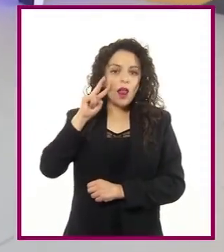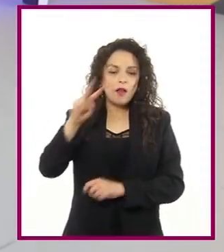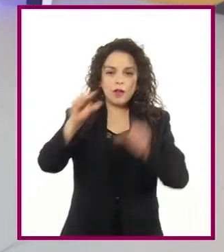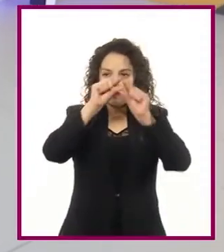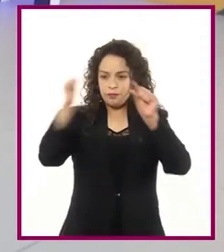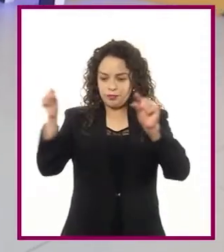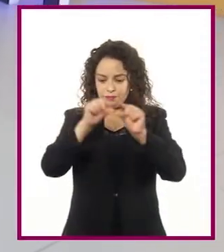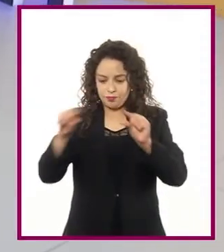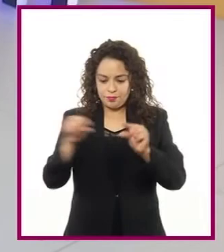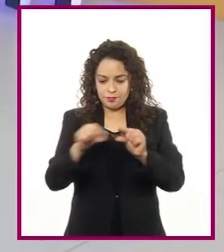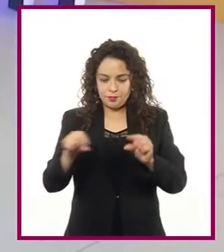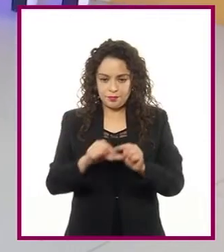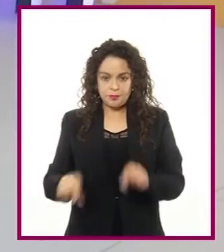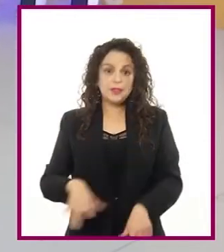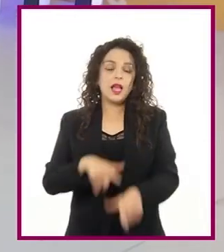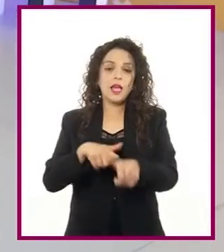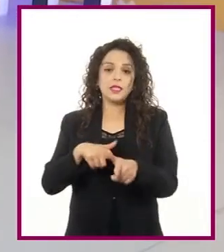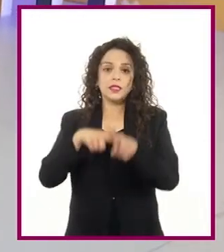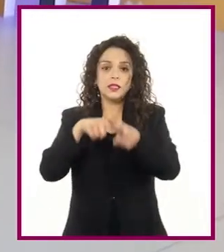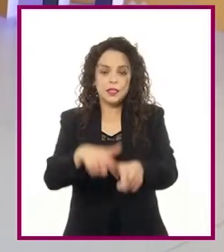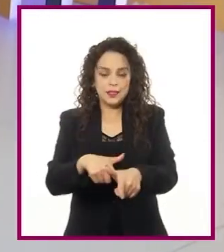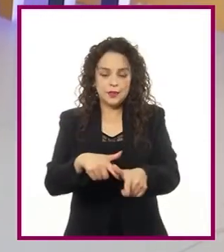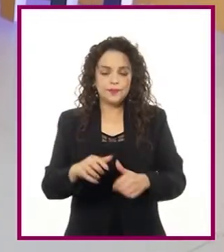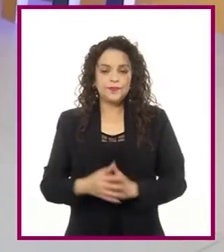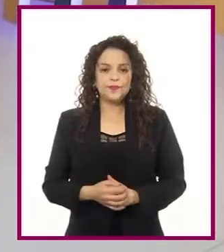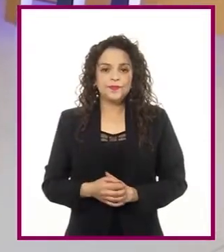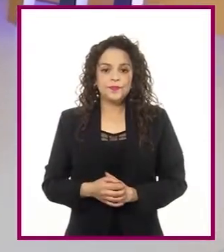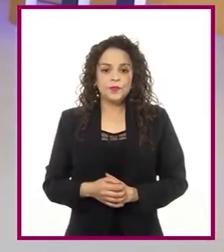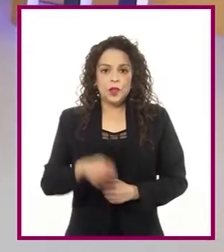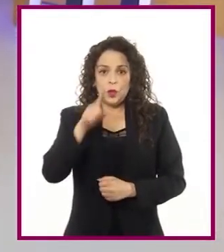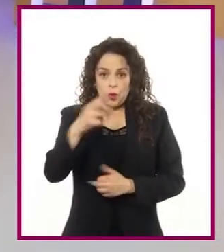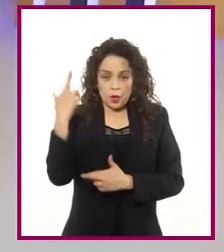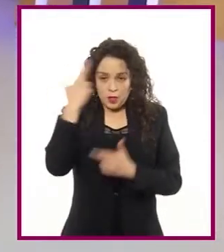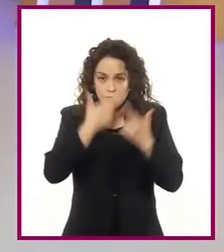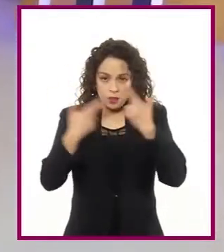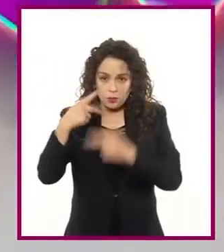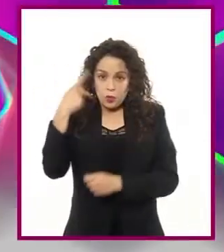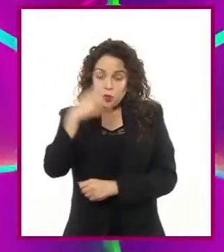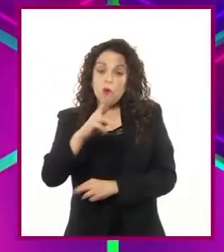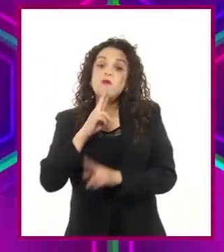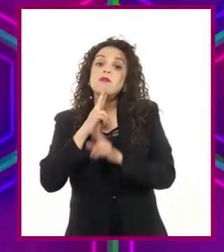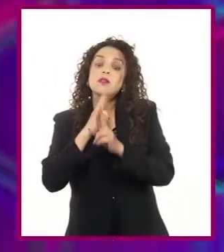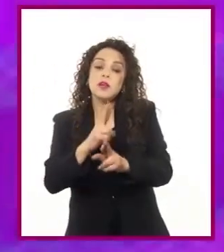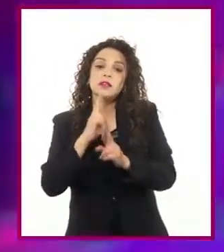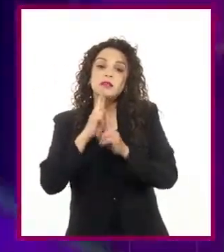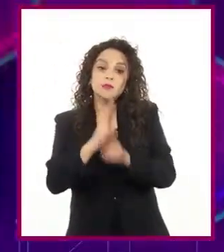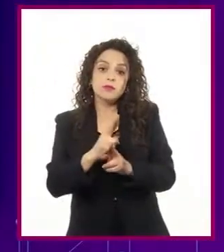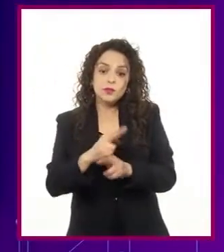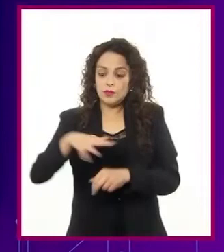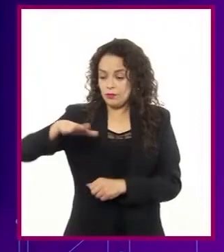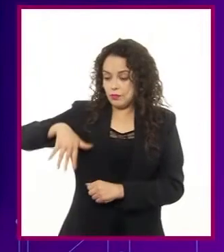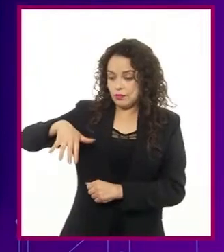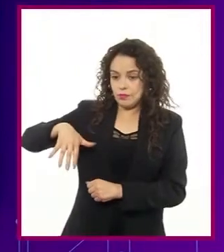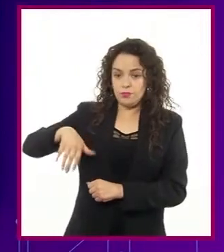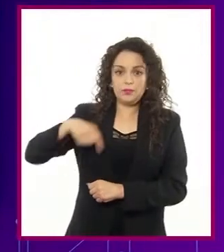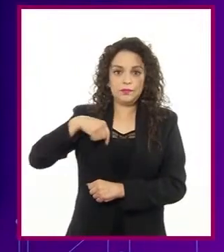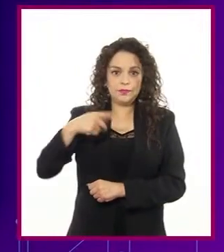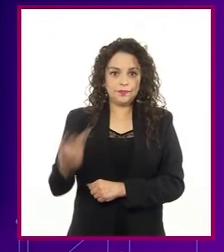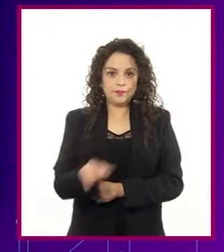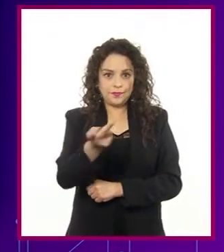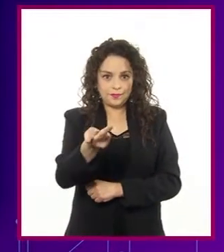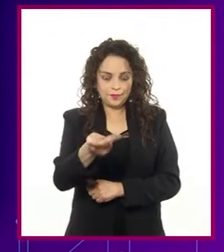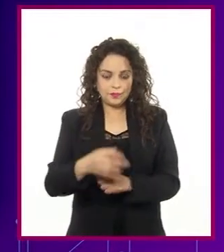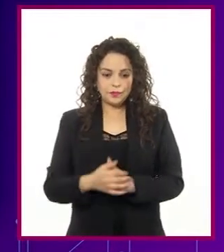Continuemos con la situación problema. Revisen sus respuestas a los planteamientos que se hicieron. ¿Cuál